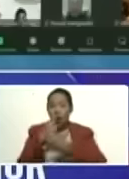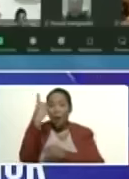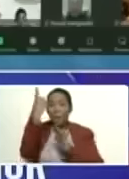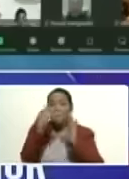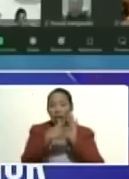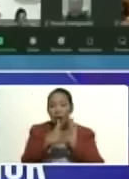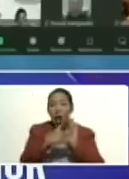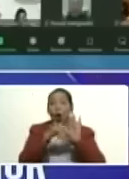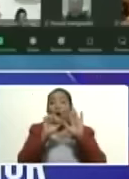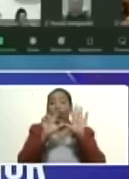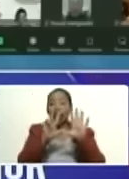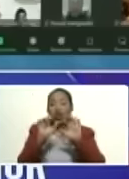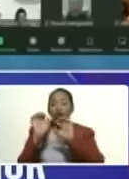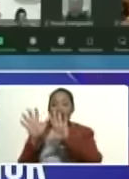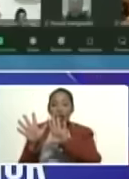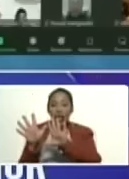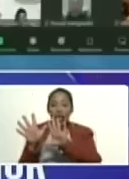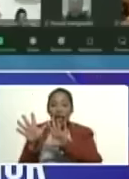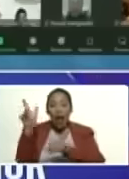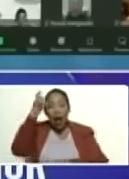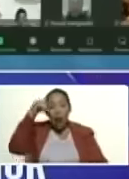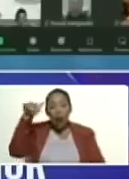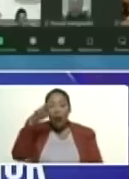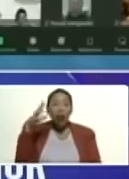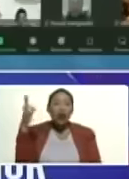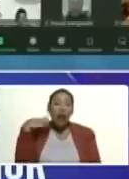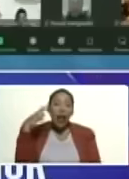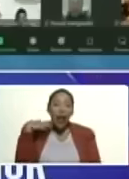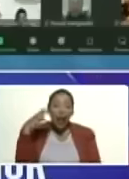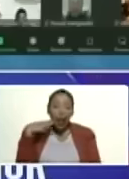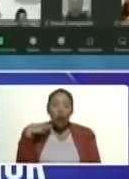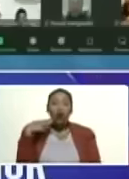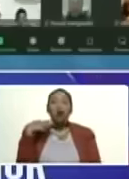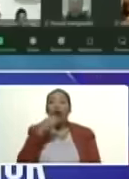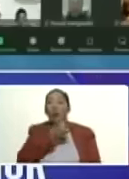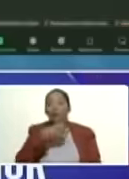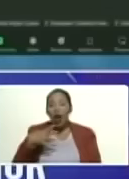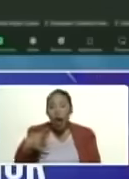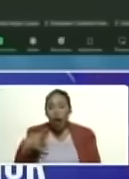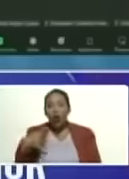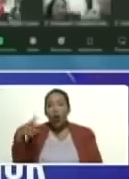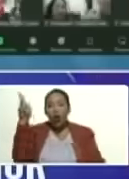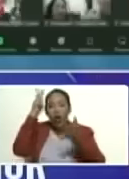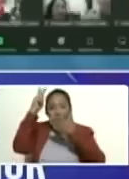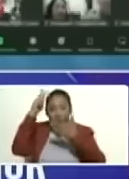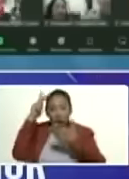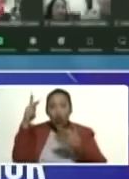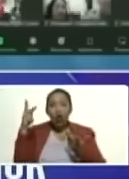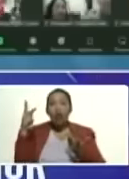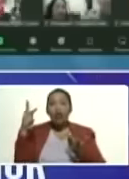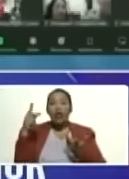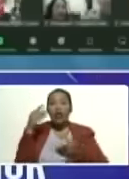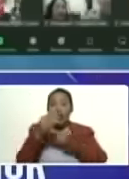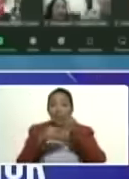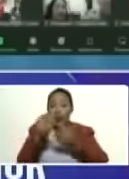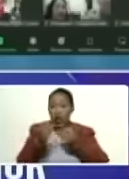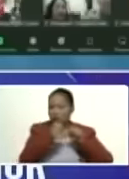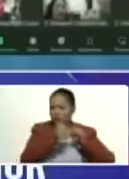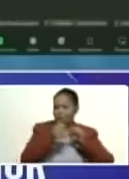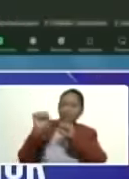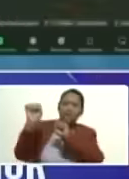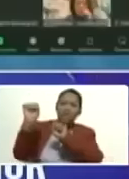el pueblo de Sambo, mestizo, blancos criollos, se rebeló contra el capitán